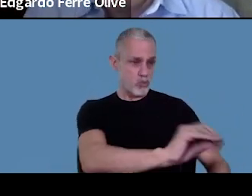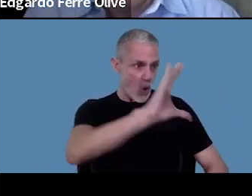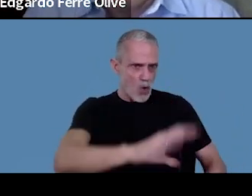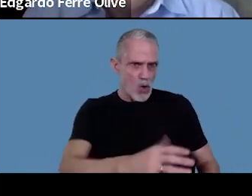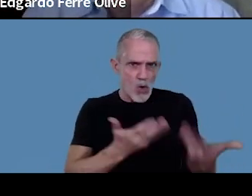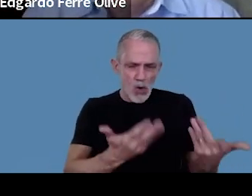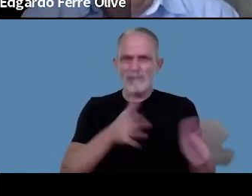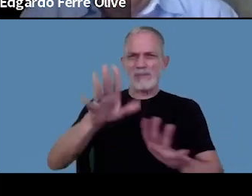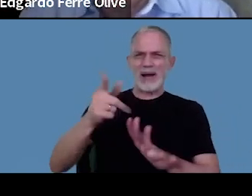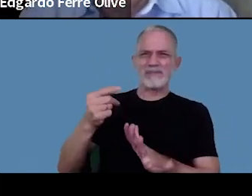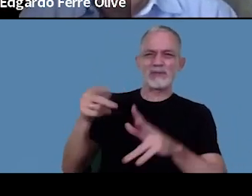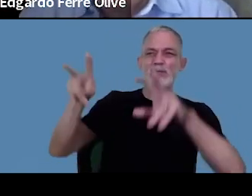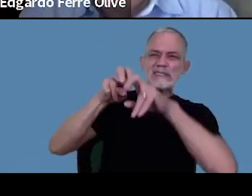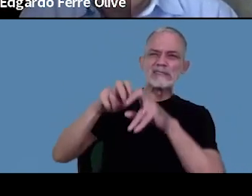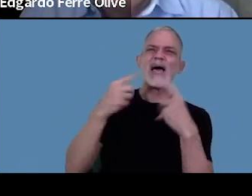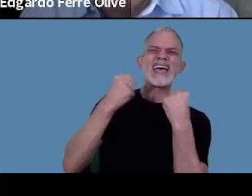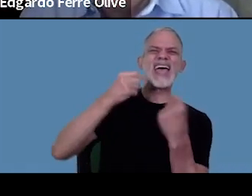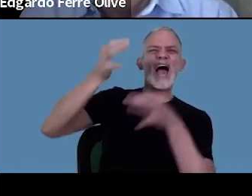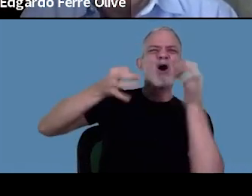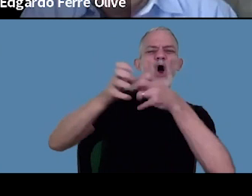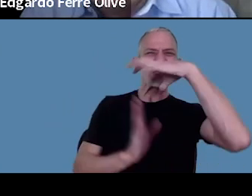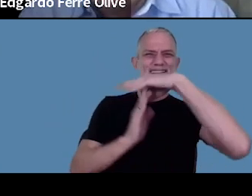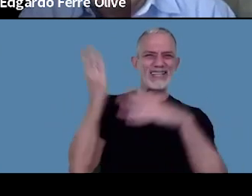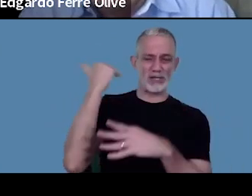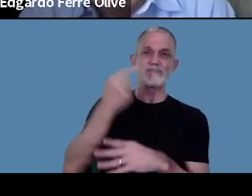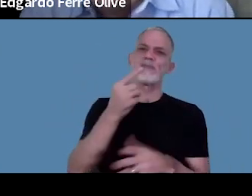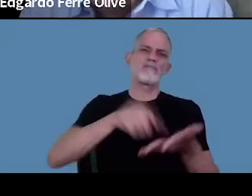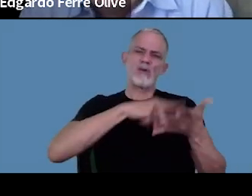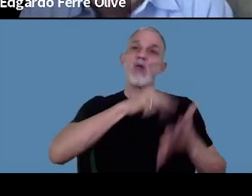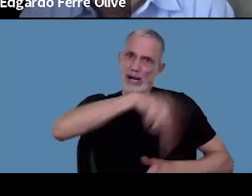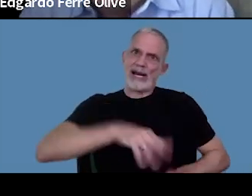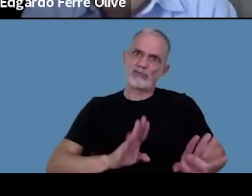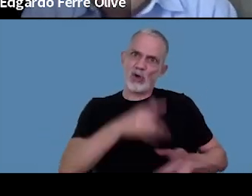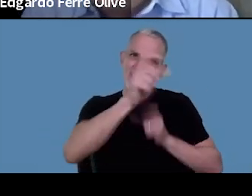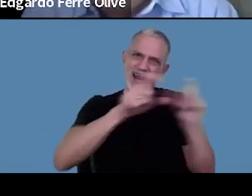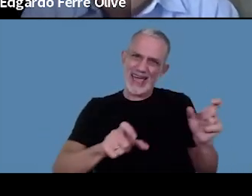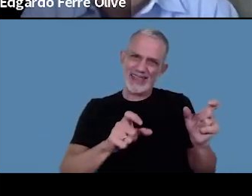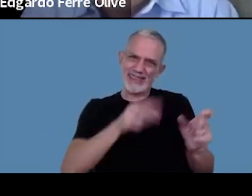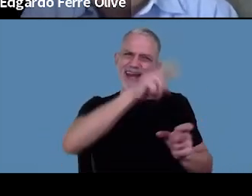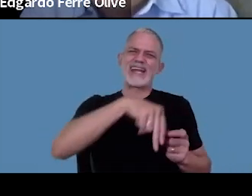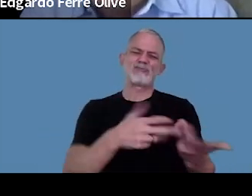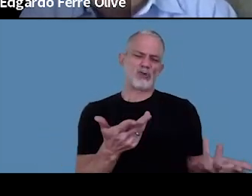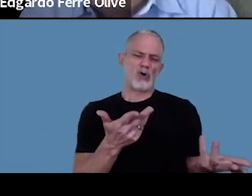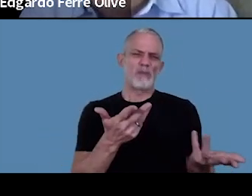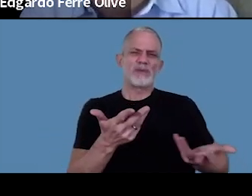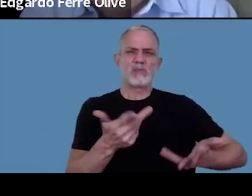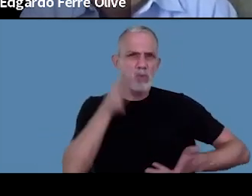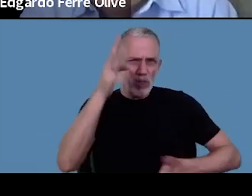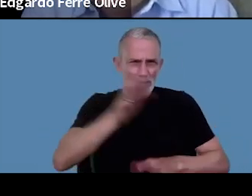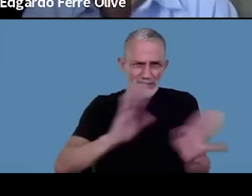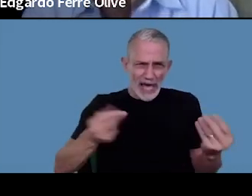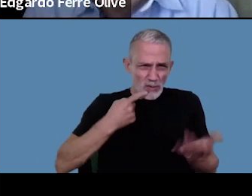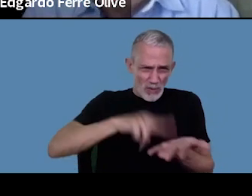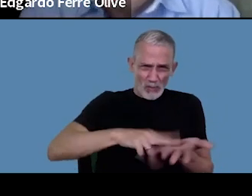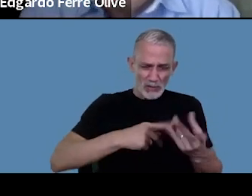Entonces, las quejas que la Corte Suprema después ha indicado tenían razón en algunos aspectos los contribuyentes, de que era totalmente